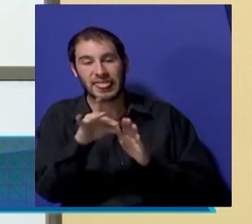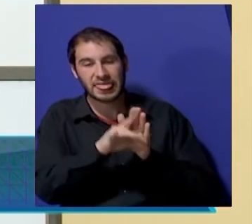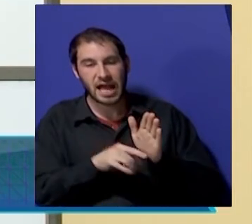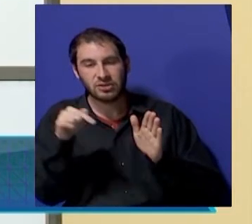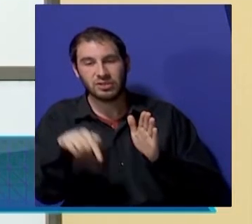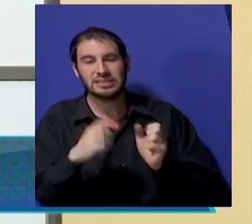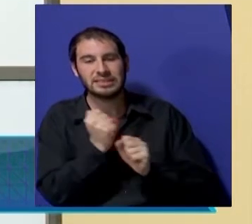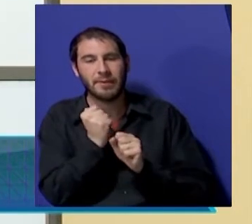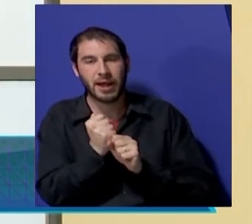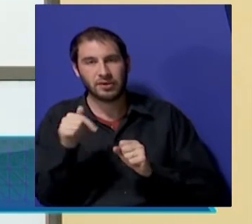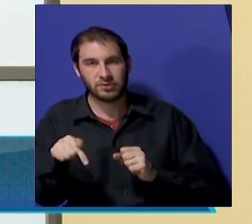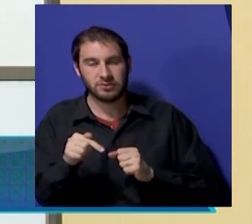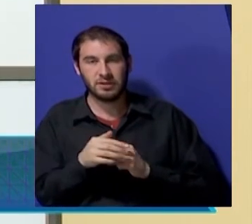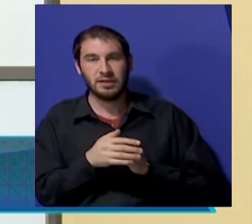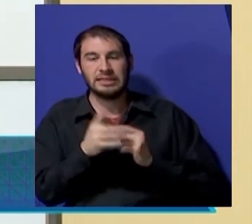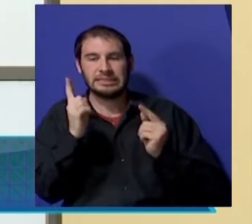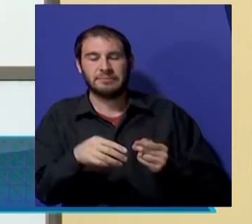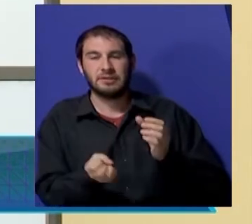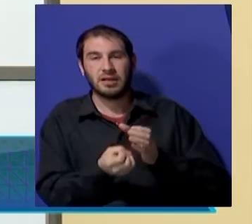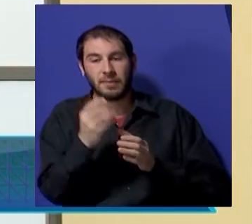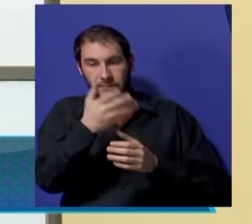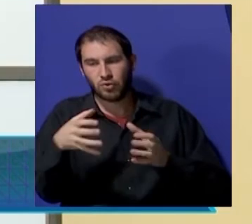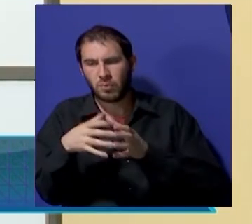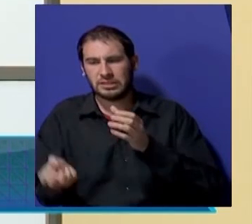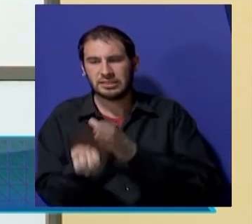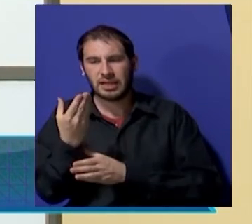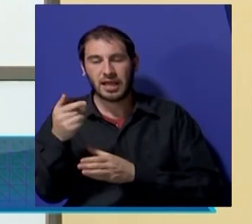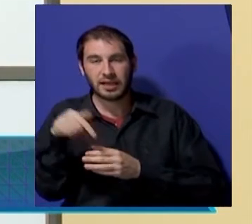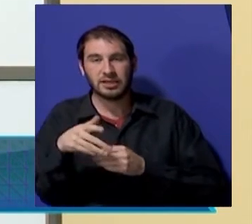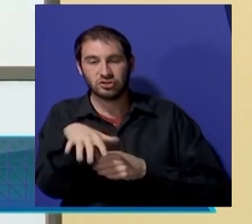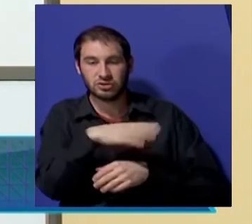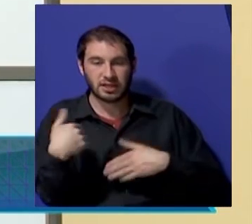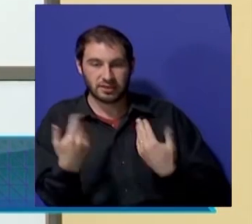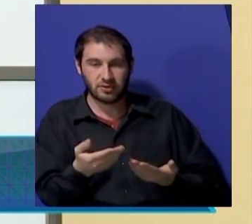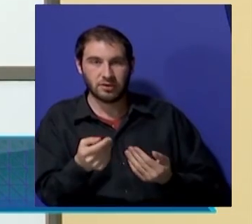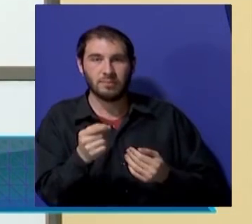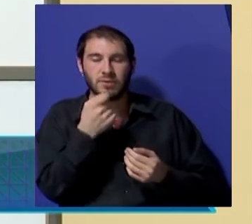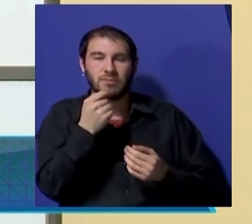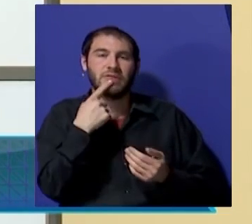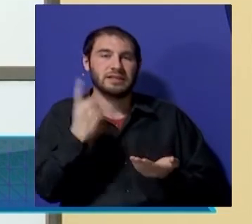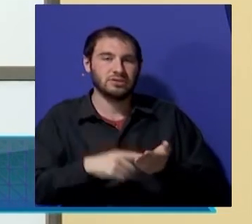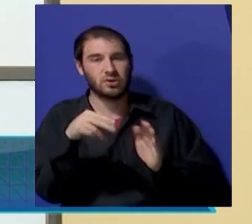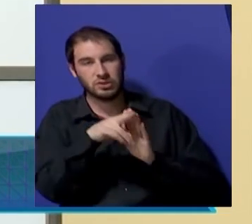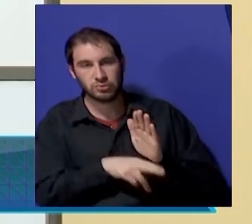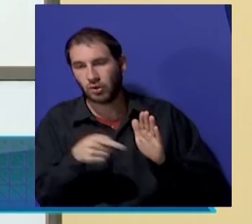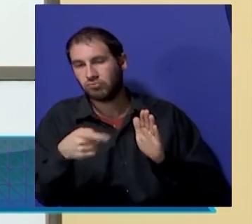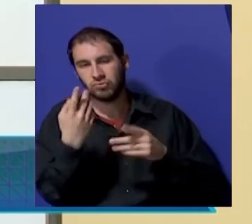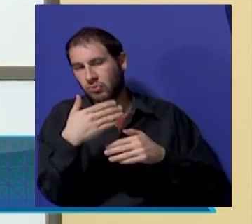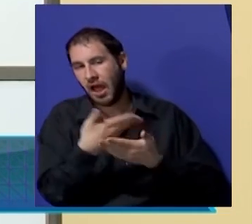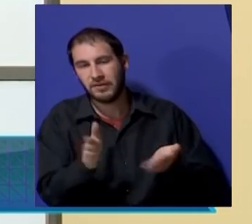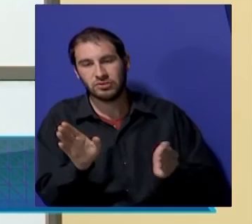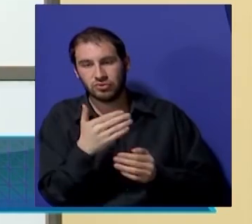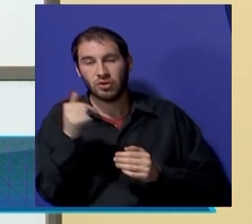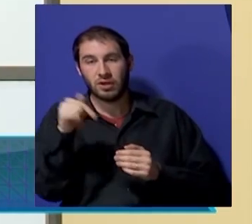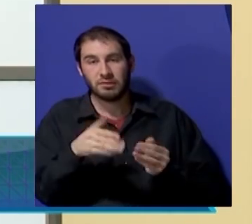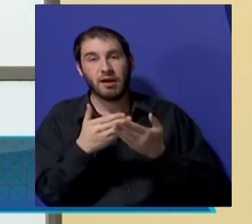el trabajo y cuál es lo que generan estos organismos para la sociedad. Tanto fallos, resoluciones, van a estar todo abiertas. Eso va a